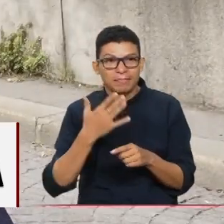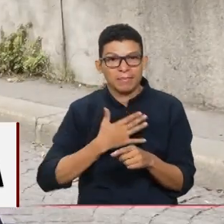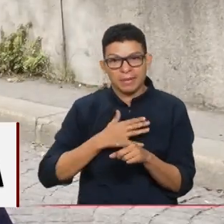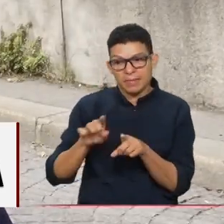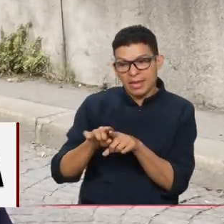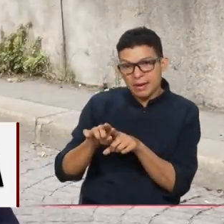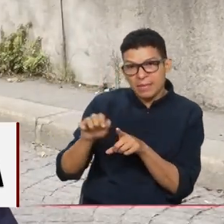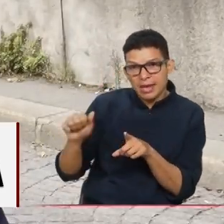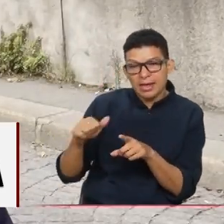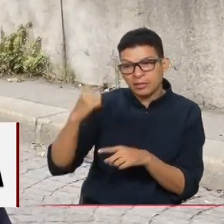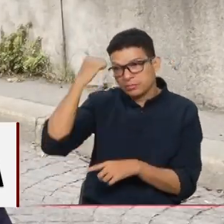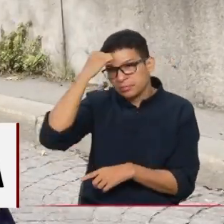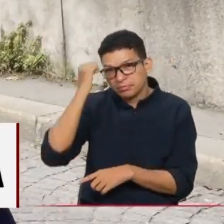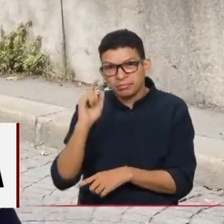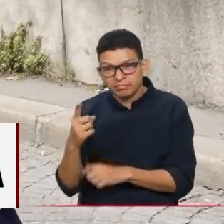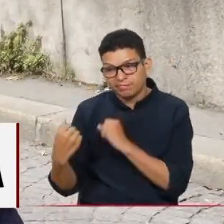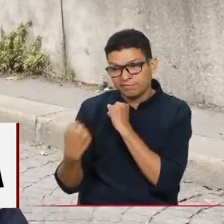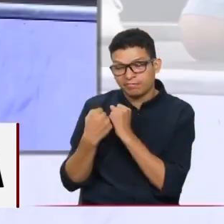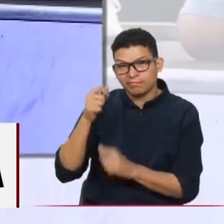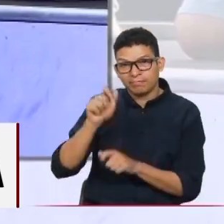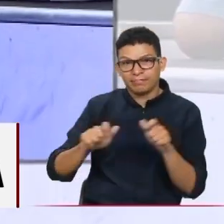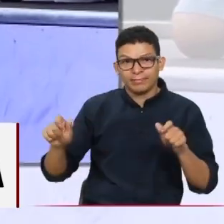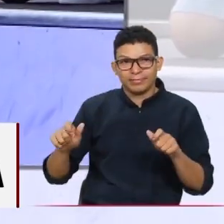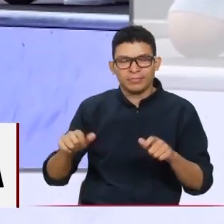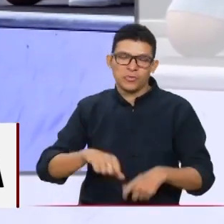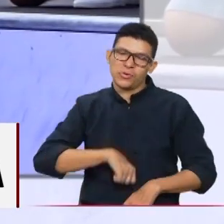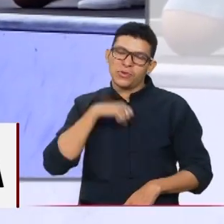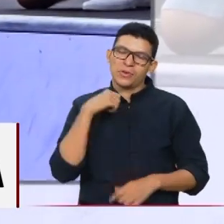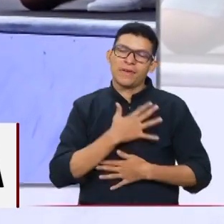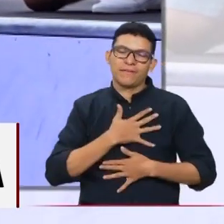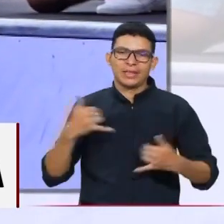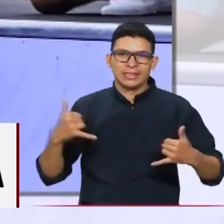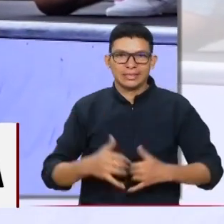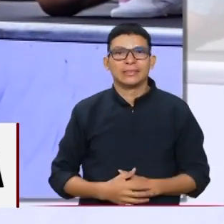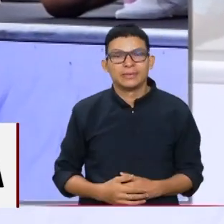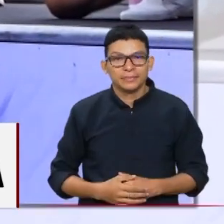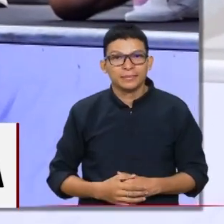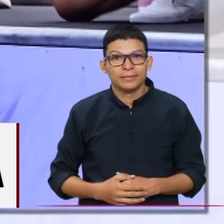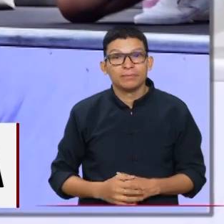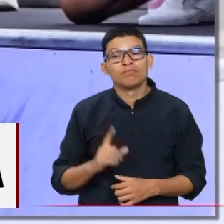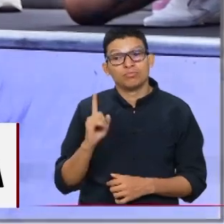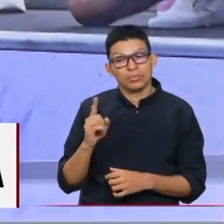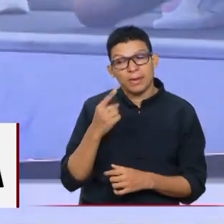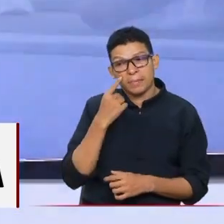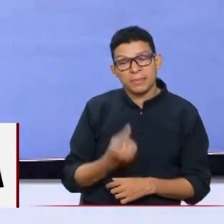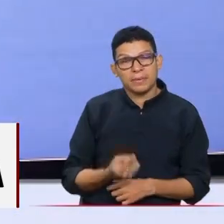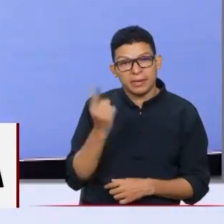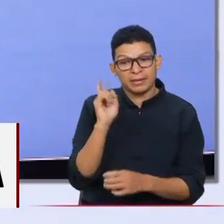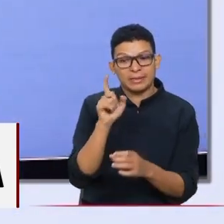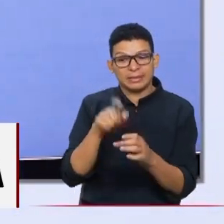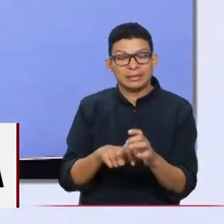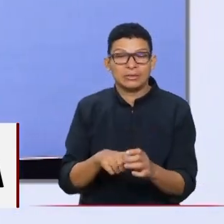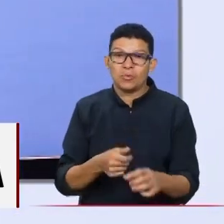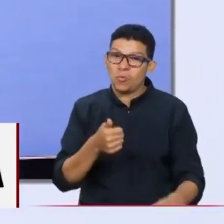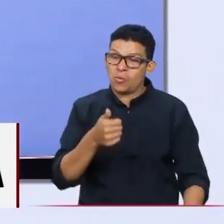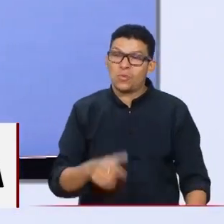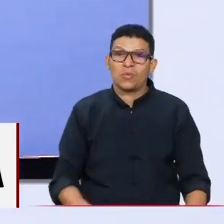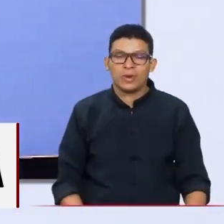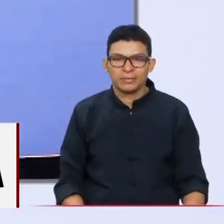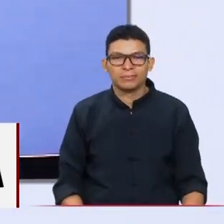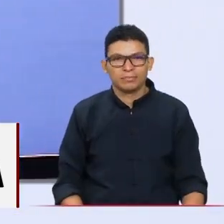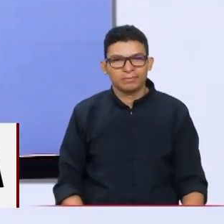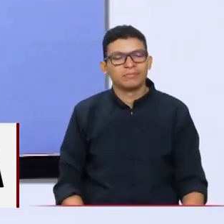mi entrenador y la gente que nos apoya, así que orgullosa y feliz. Gran debut en tu primera Olimpiada. Sí, en realidad